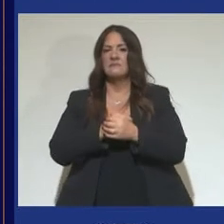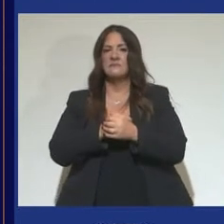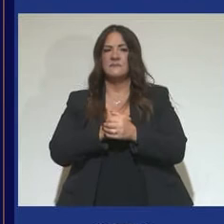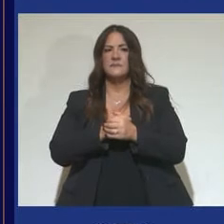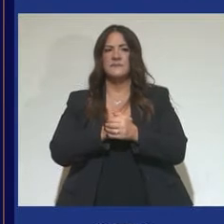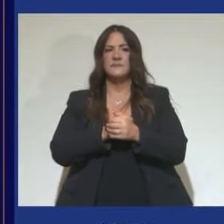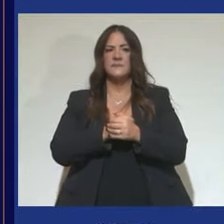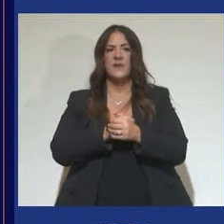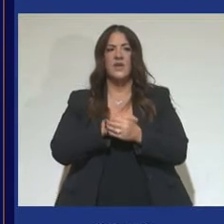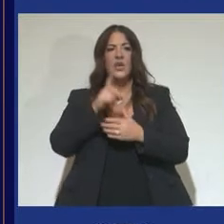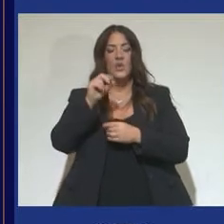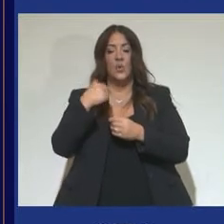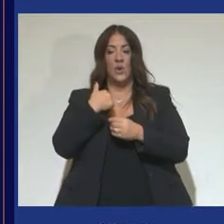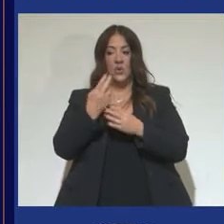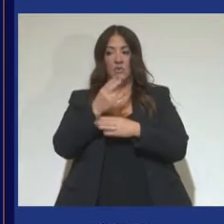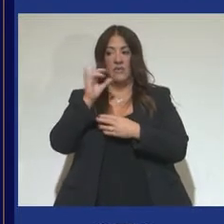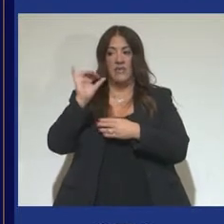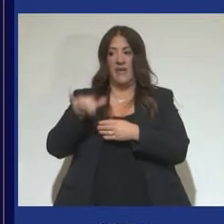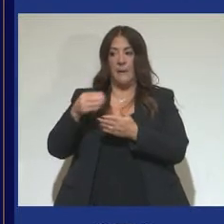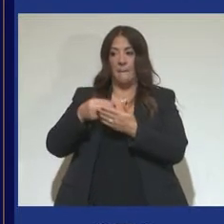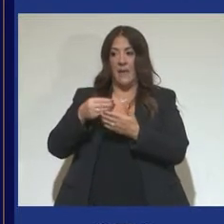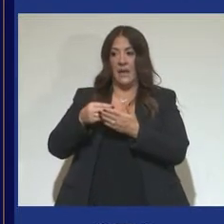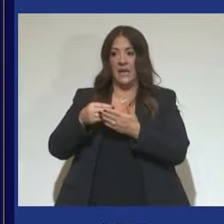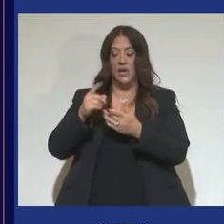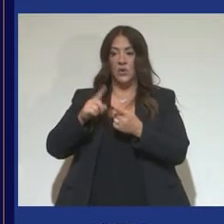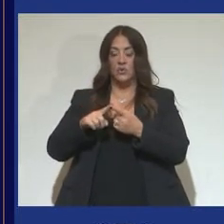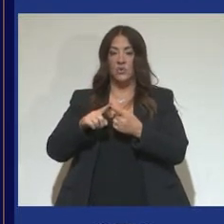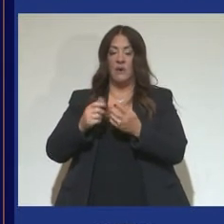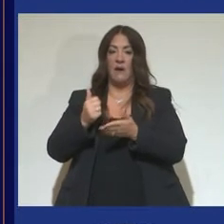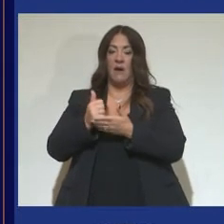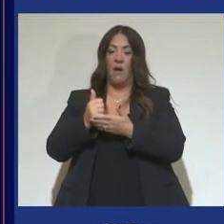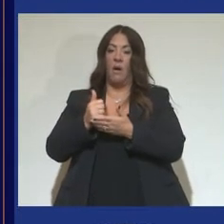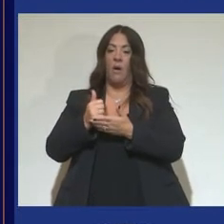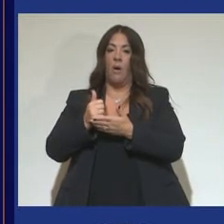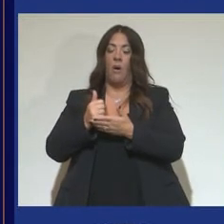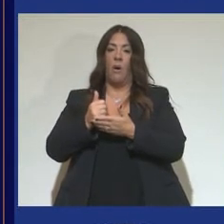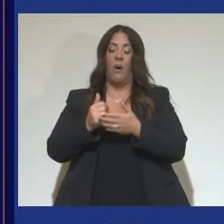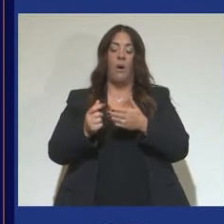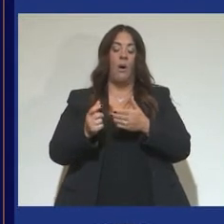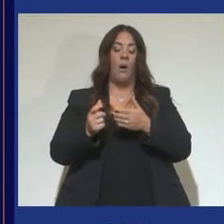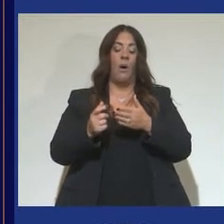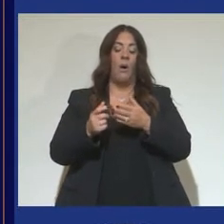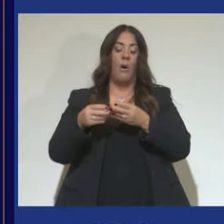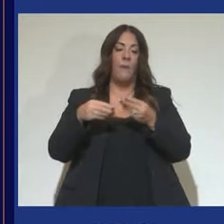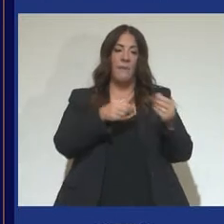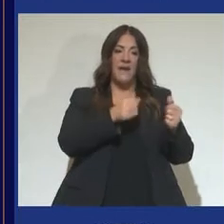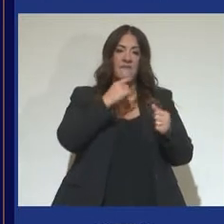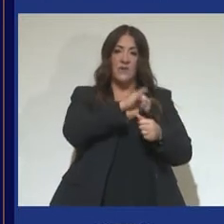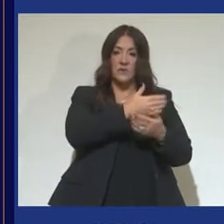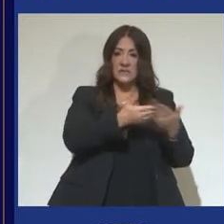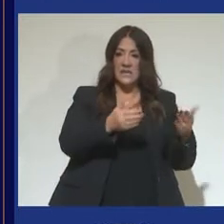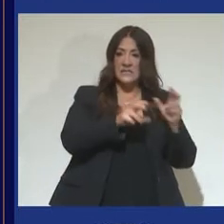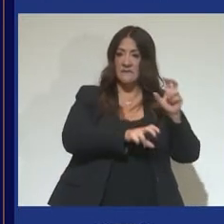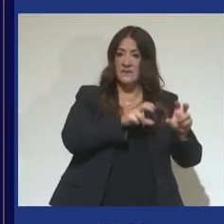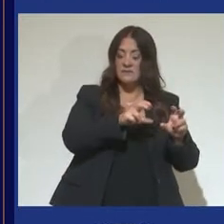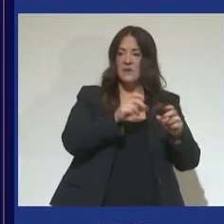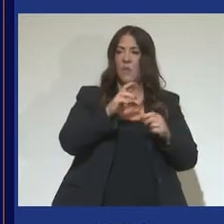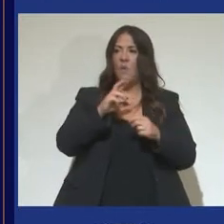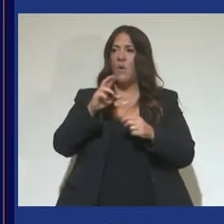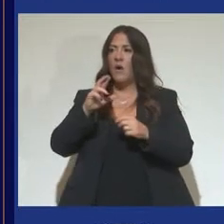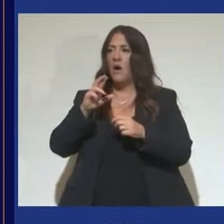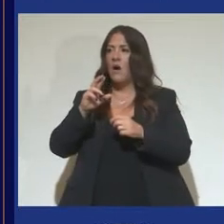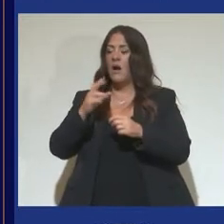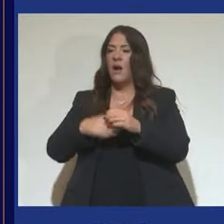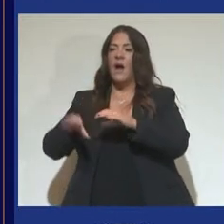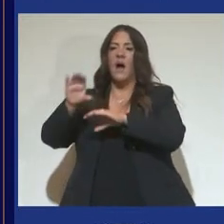abierta usamos ese dinero para compensar estas inversiones y añadimos más allá de lo que ya hemos